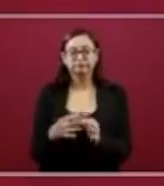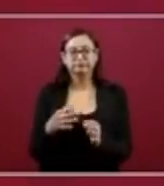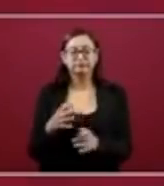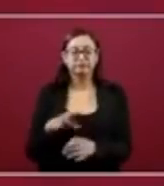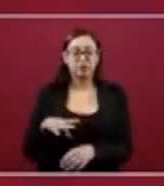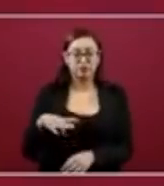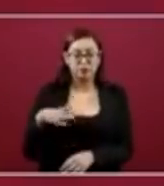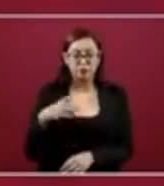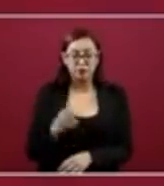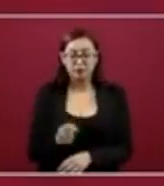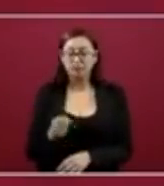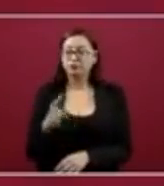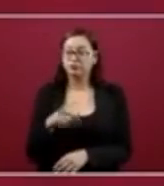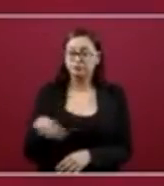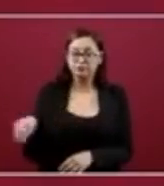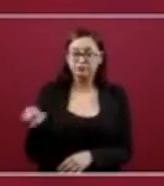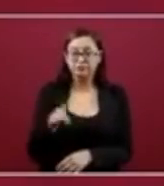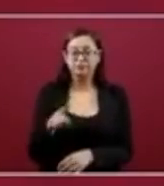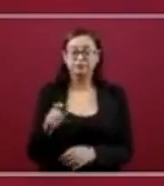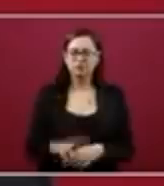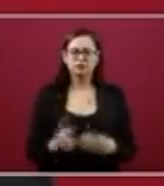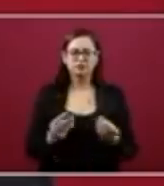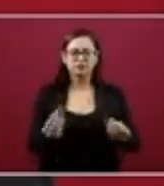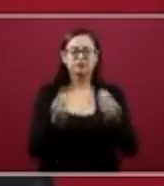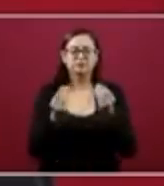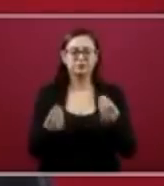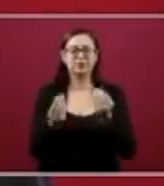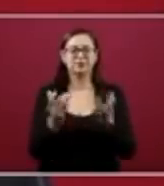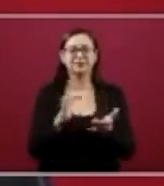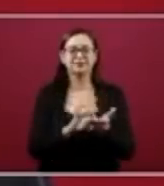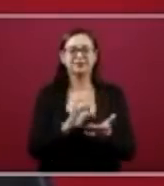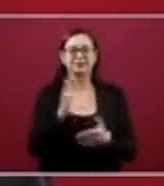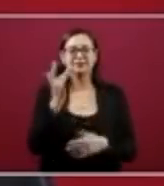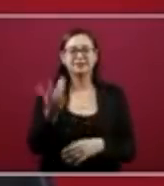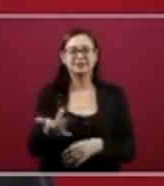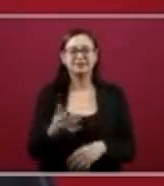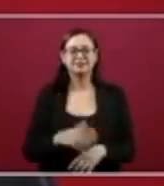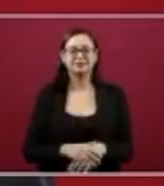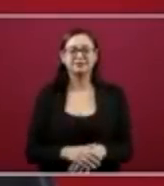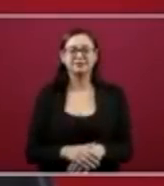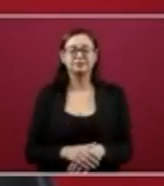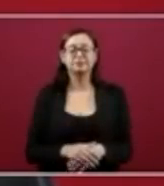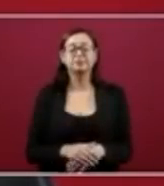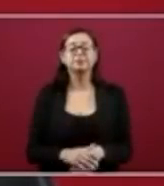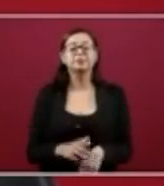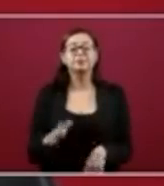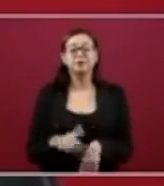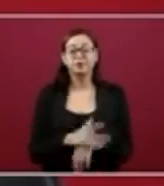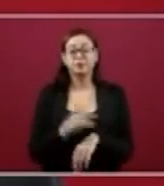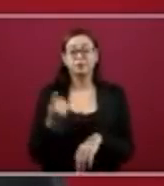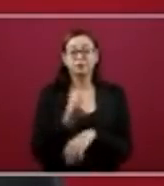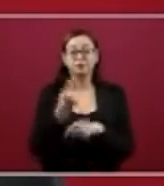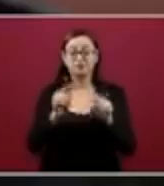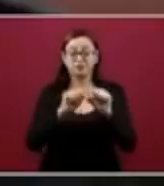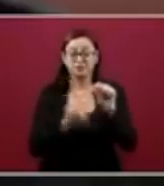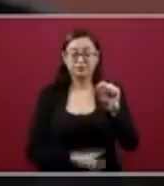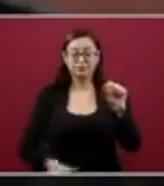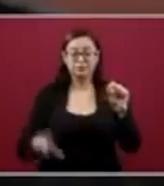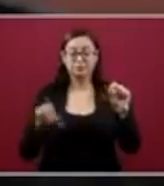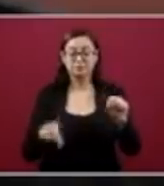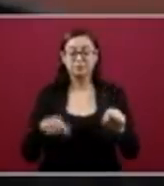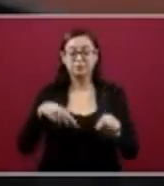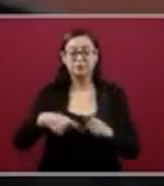esfuerzo de parte de ustedes, profesionalismo, porque los medios de información en el país nos